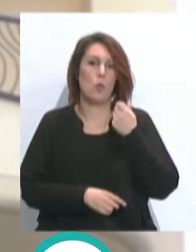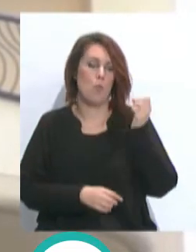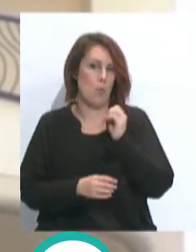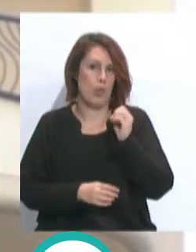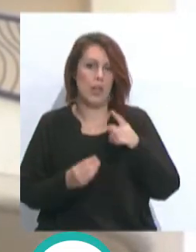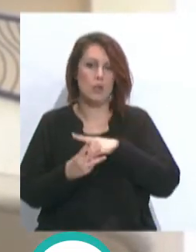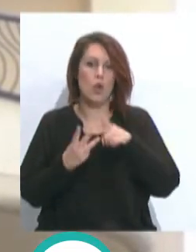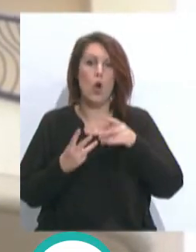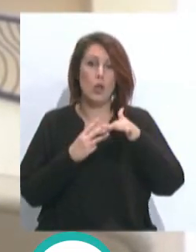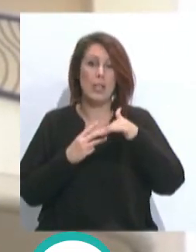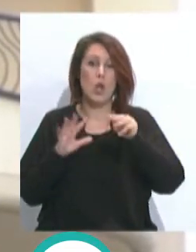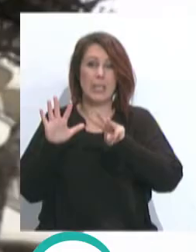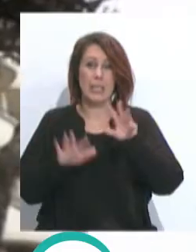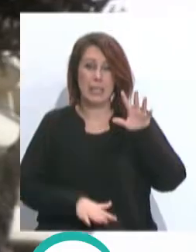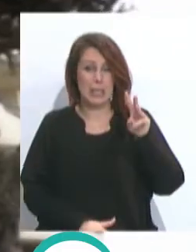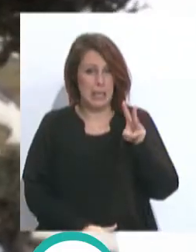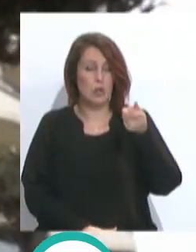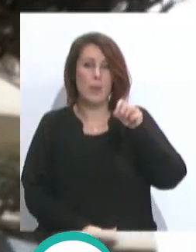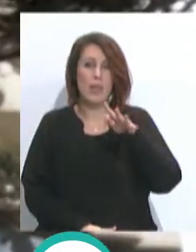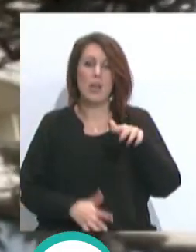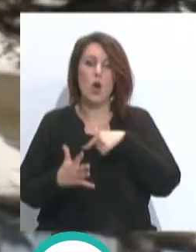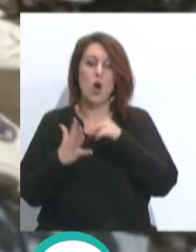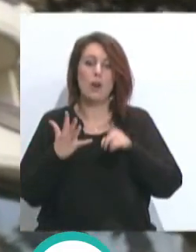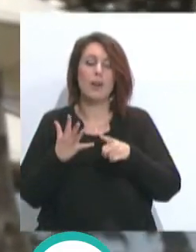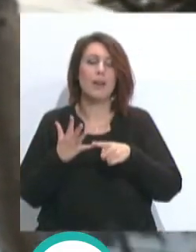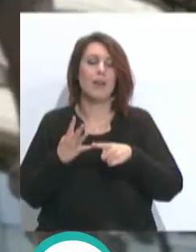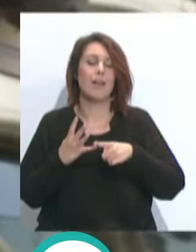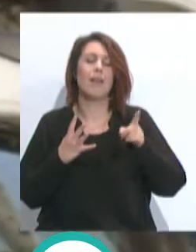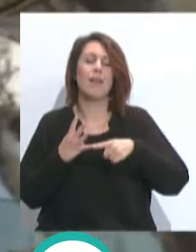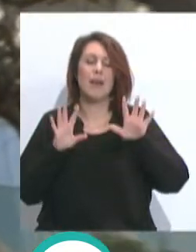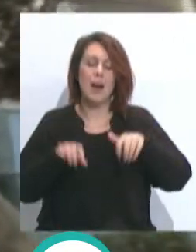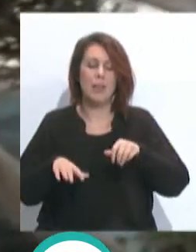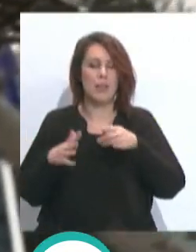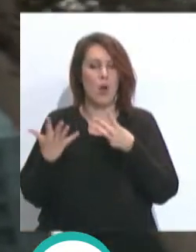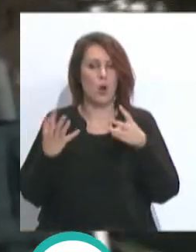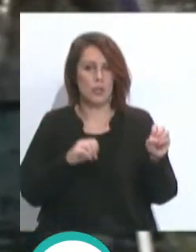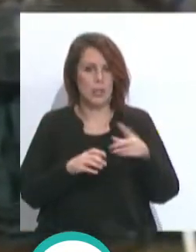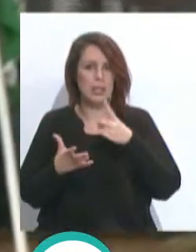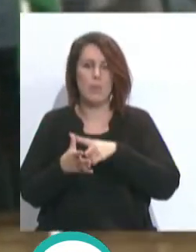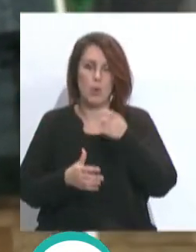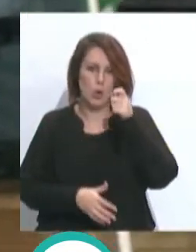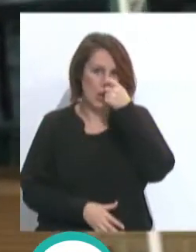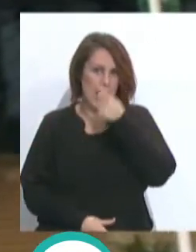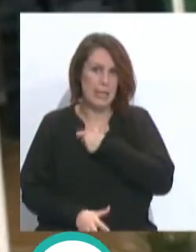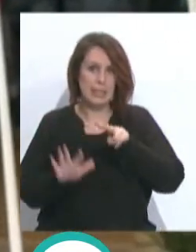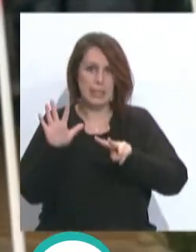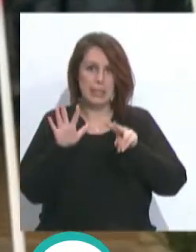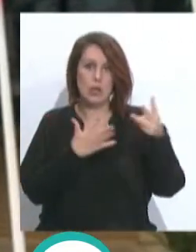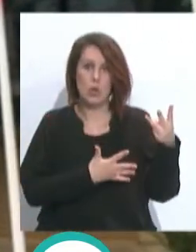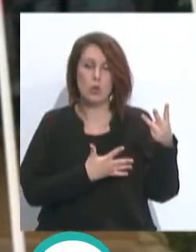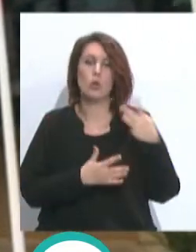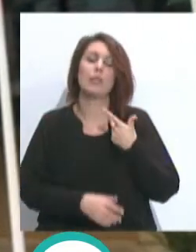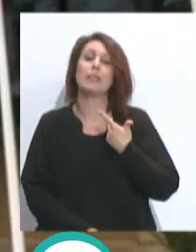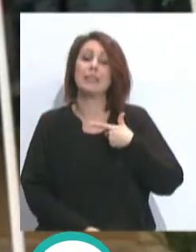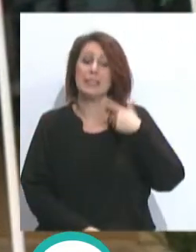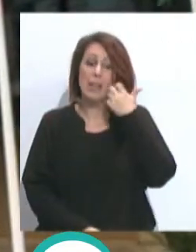un 83,5%, Cádiz con el 80% y Puerto Real con un 78%. Por jornadas, el sábado 26 fue el día